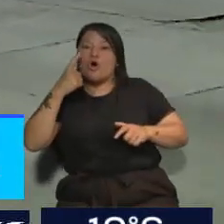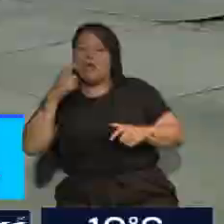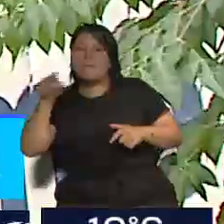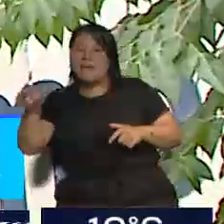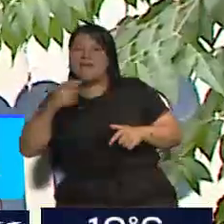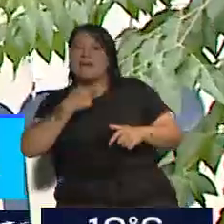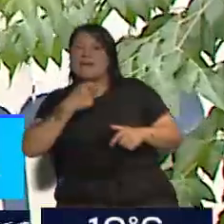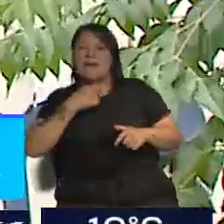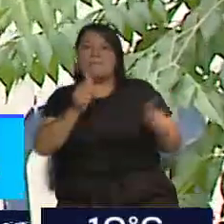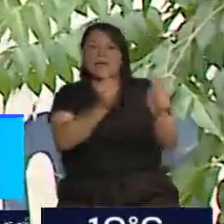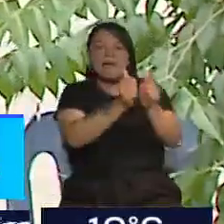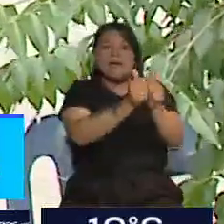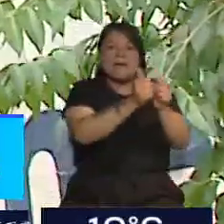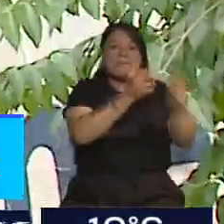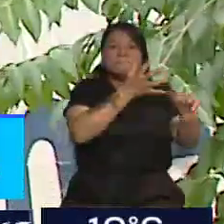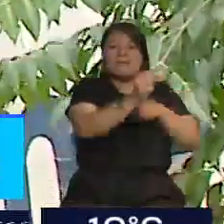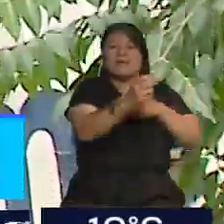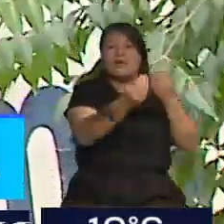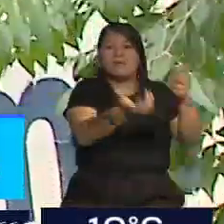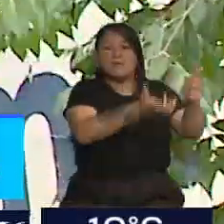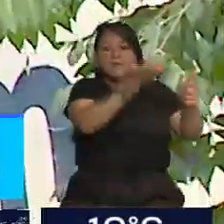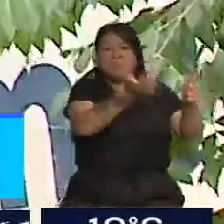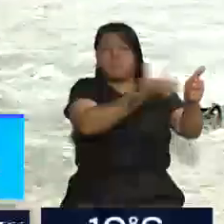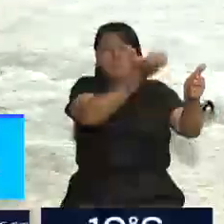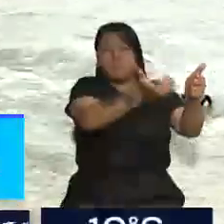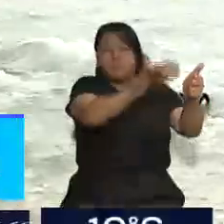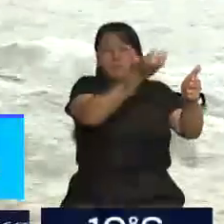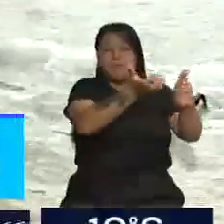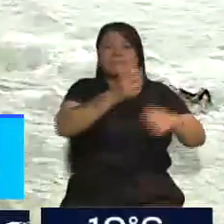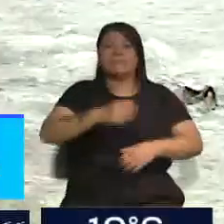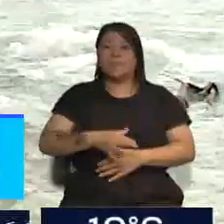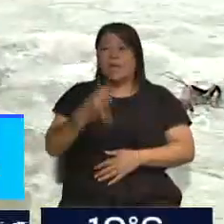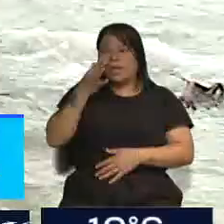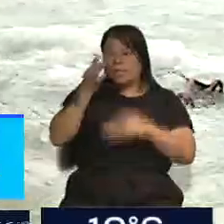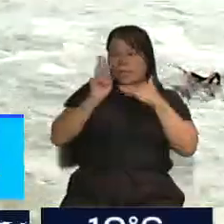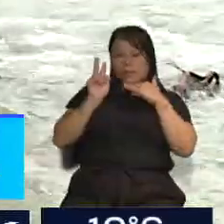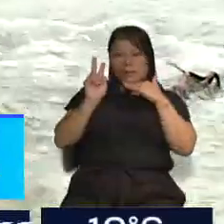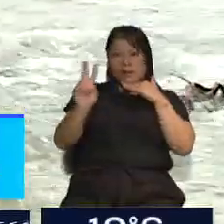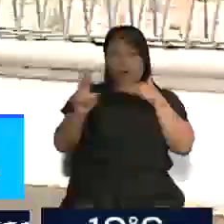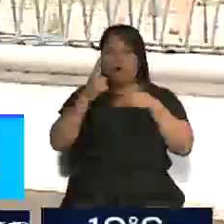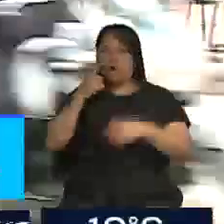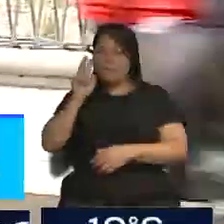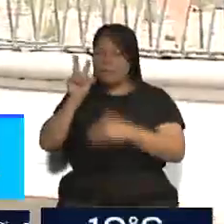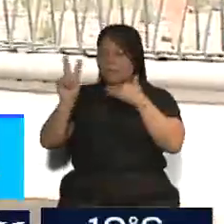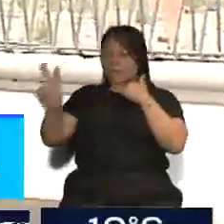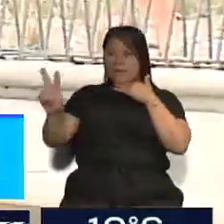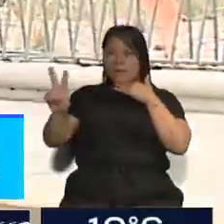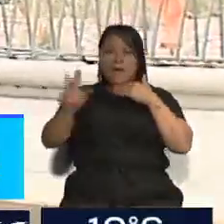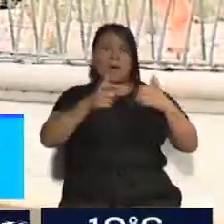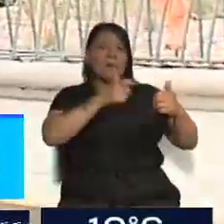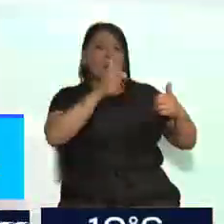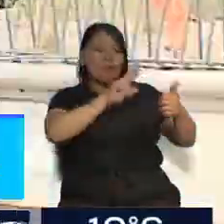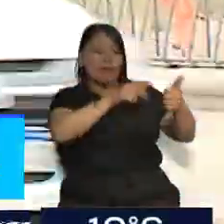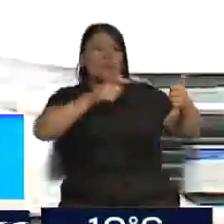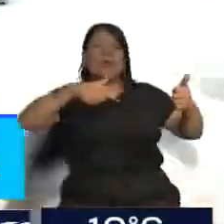prendiéndola fuego. El hecho ocurrió en calle Correa Sá y Gobernador Videla. Un testigo aseguró que vio al hombre rociar a la mujer con